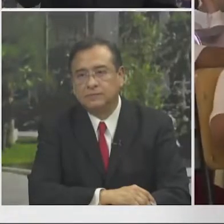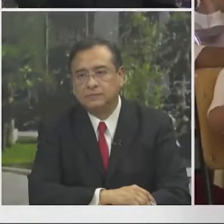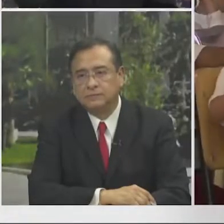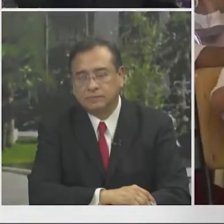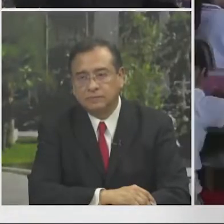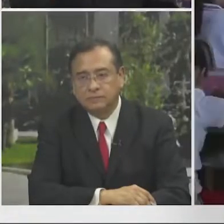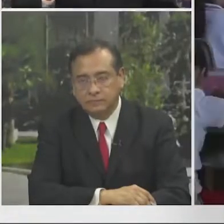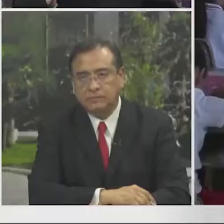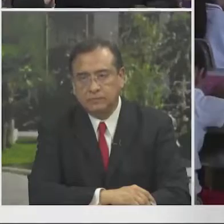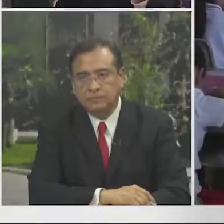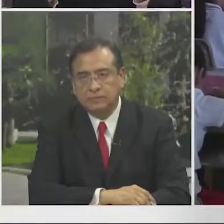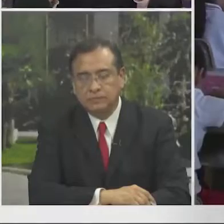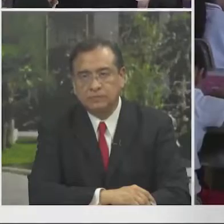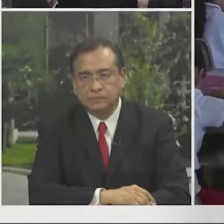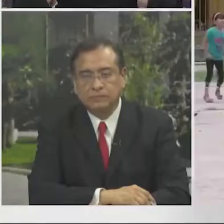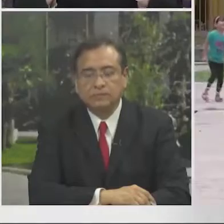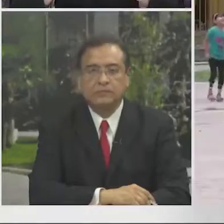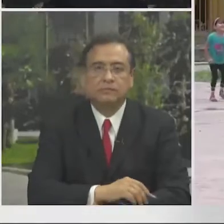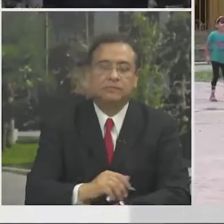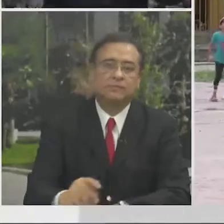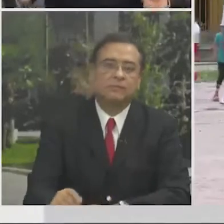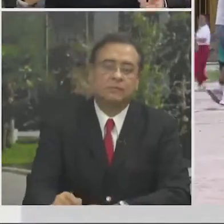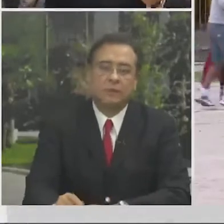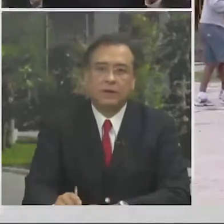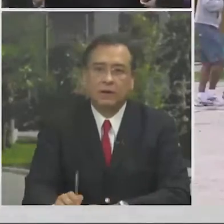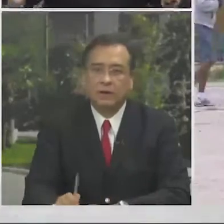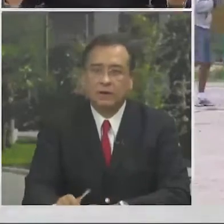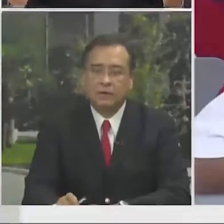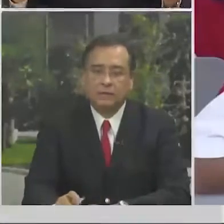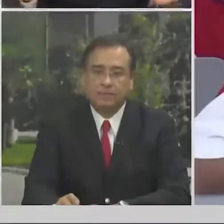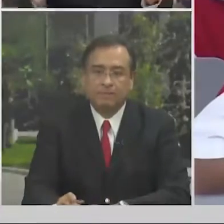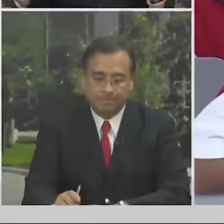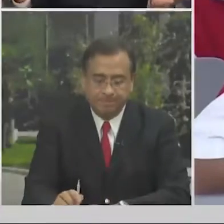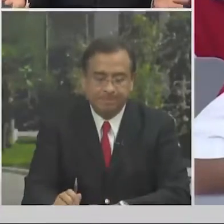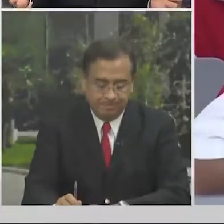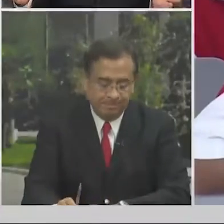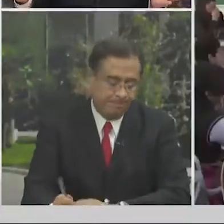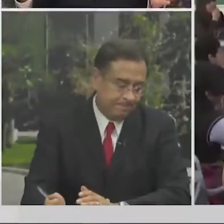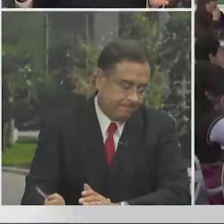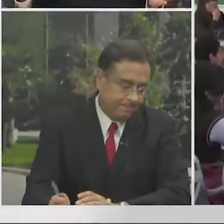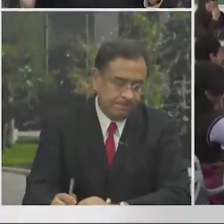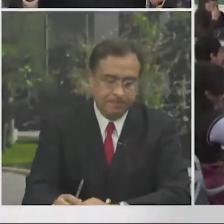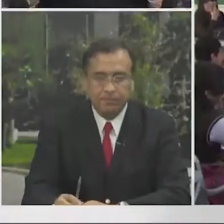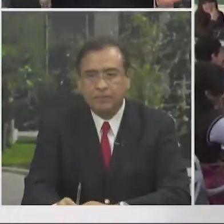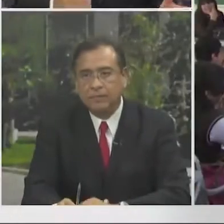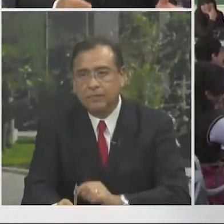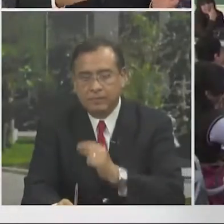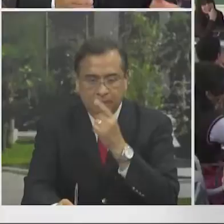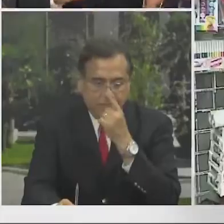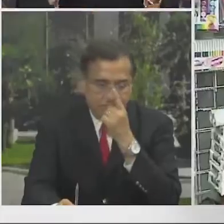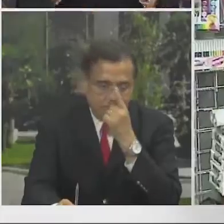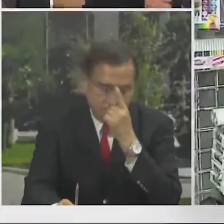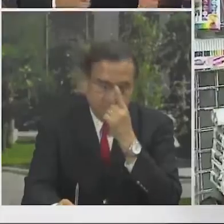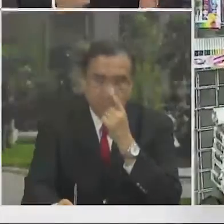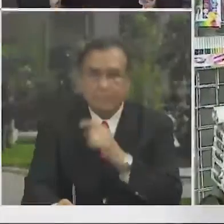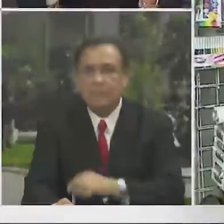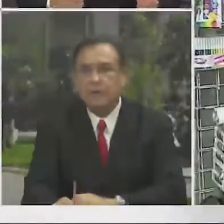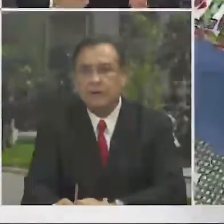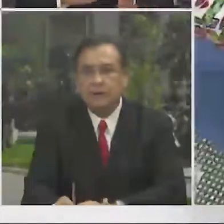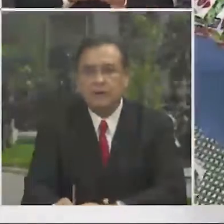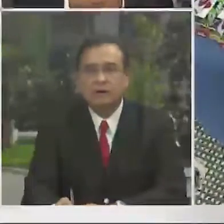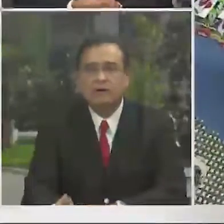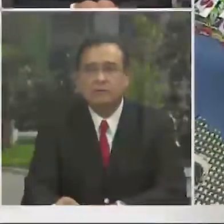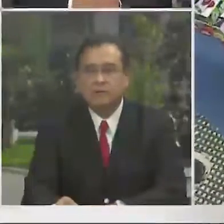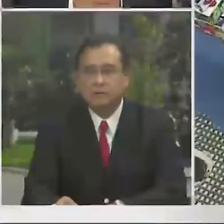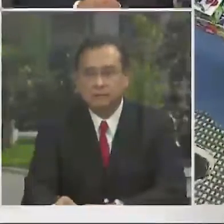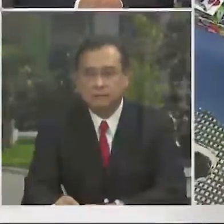dos años si hoy se decide pasar no reprobar a ningún niño porque porque lamentablemente hoy niños